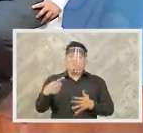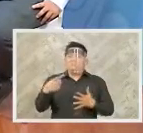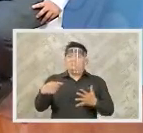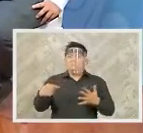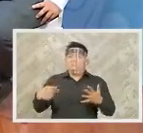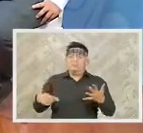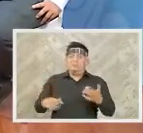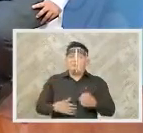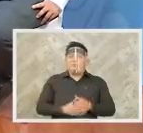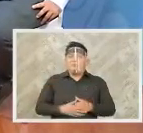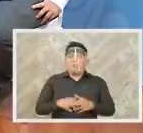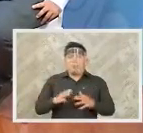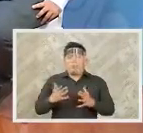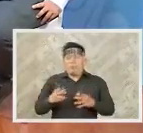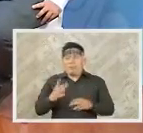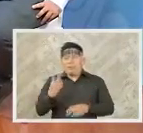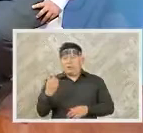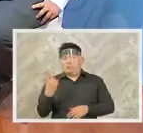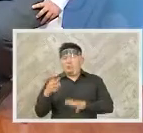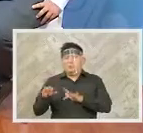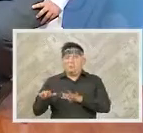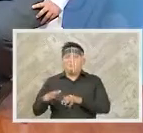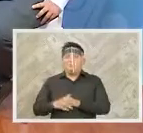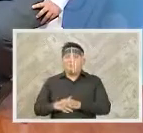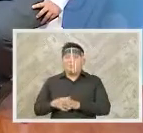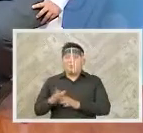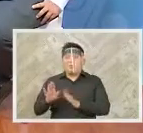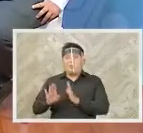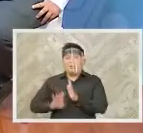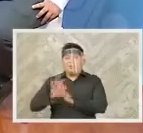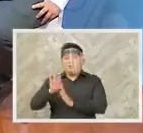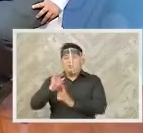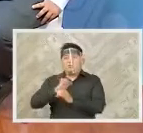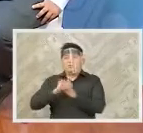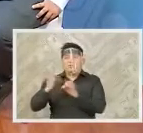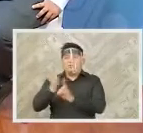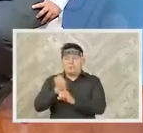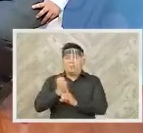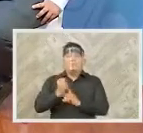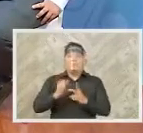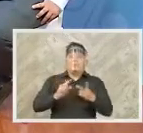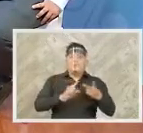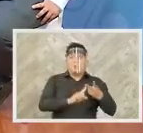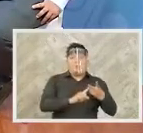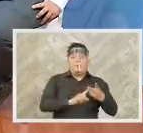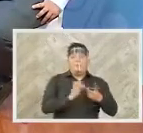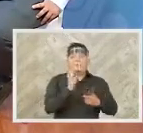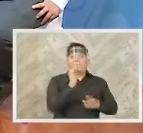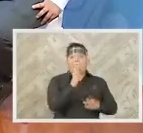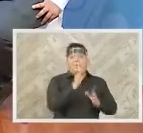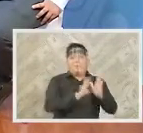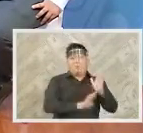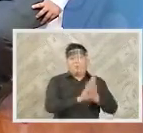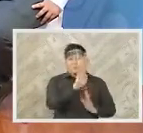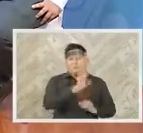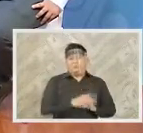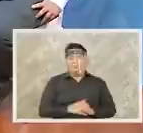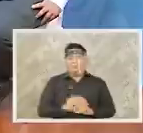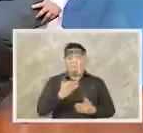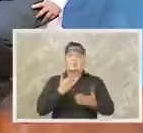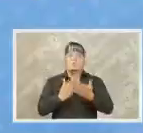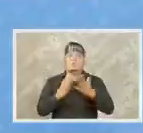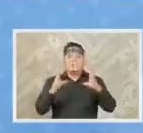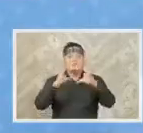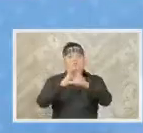ambas secretarías. Entonces vamos a empezar primero con Desarrollo Social y ahora lo abordamos con Banco del Progreso. Gracias, Viviana, muy buenas noches y buenas